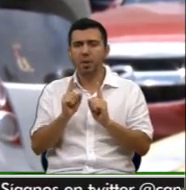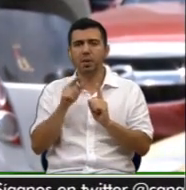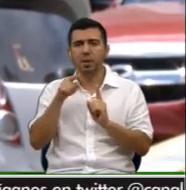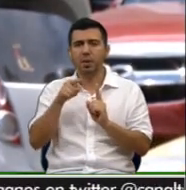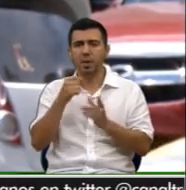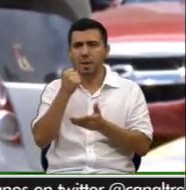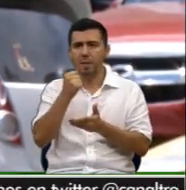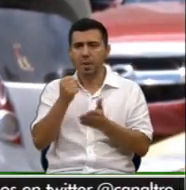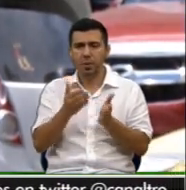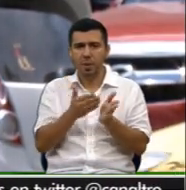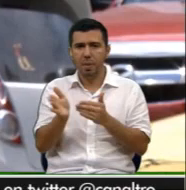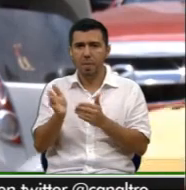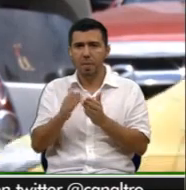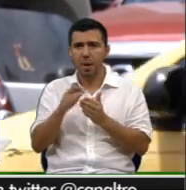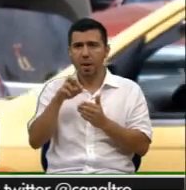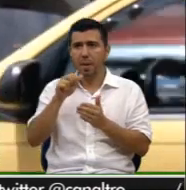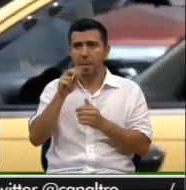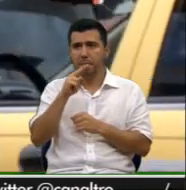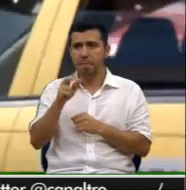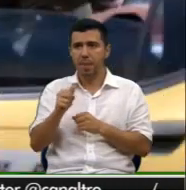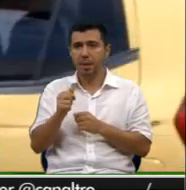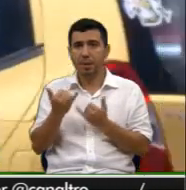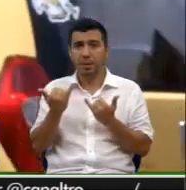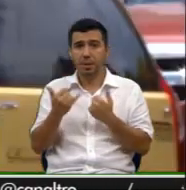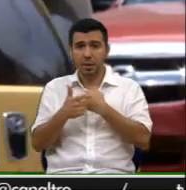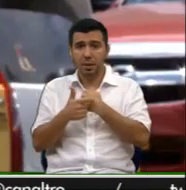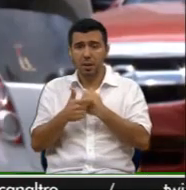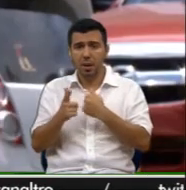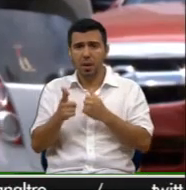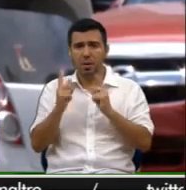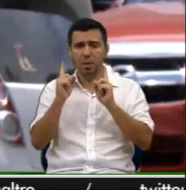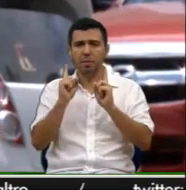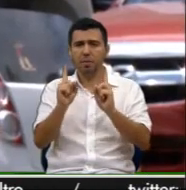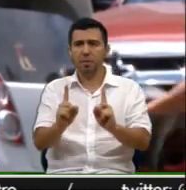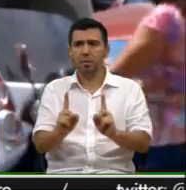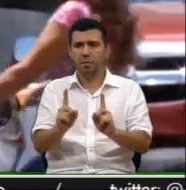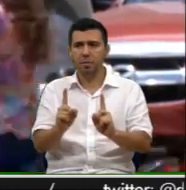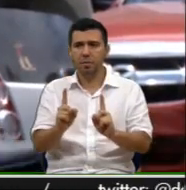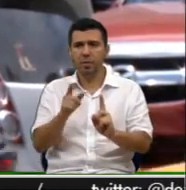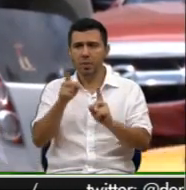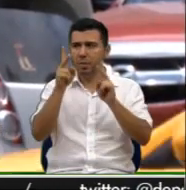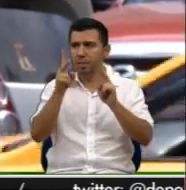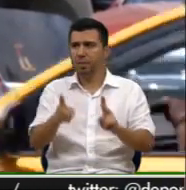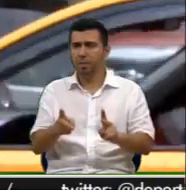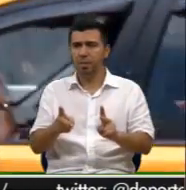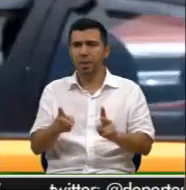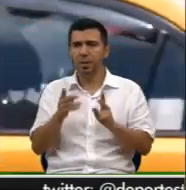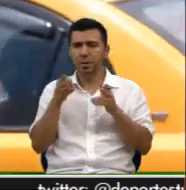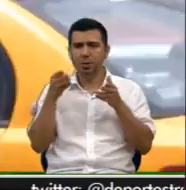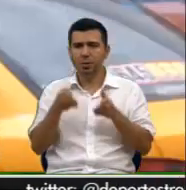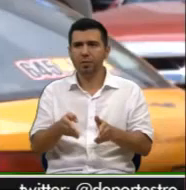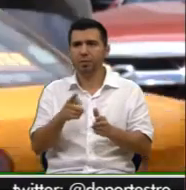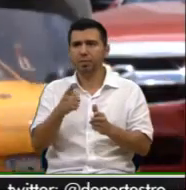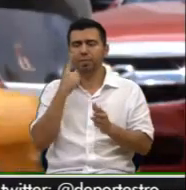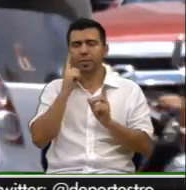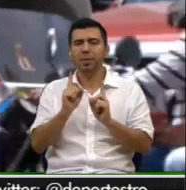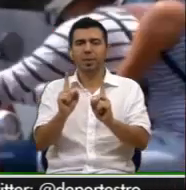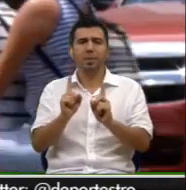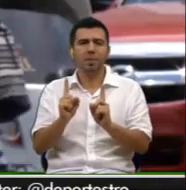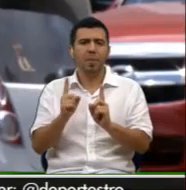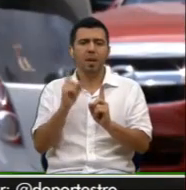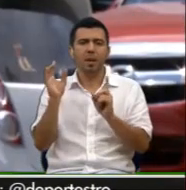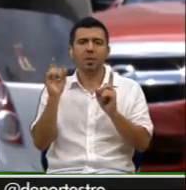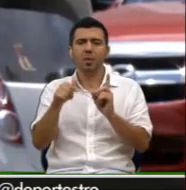paz lugar donde a esta hora son velados los cuerpos de las víctimas quienes perecieron en un accidente de tránsito en